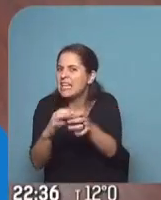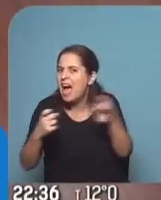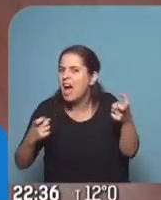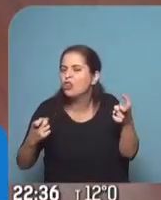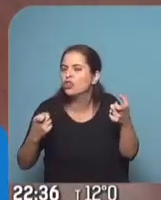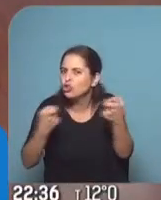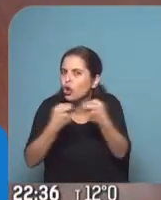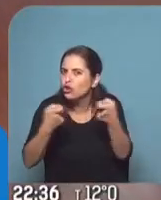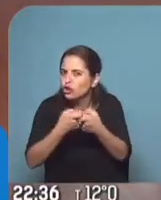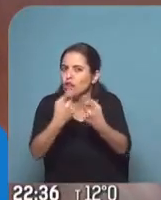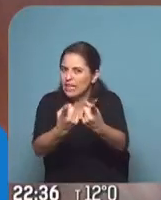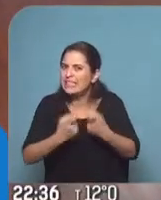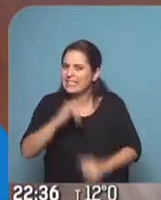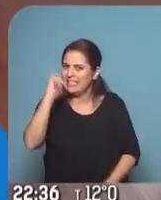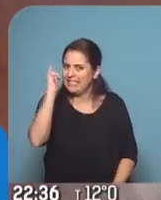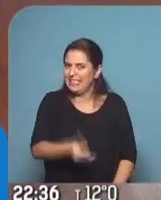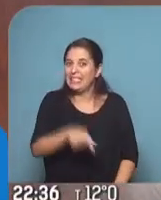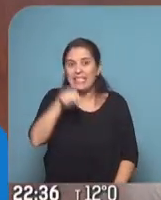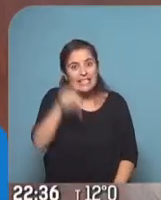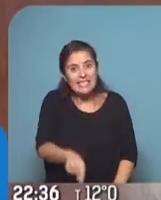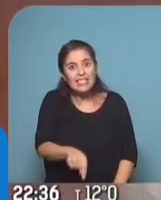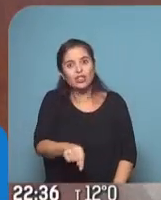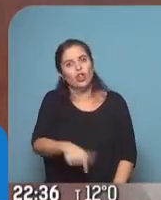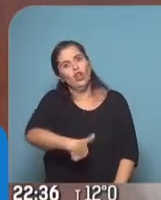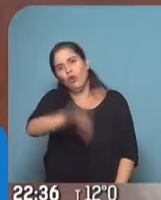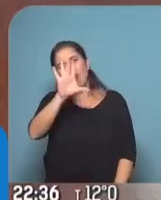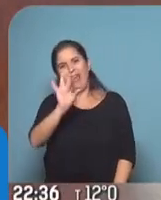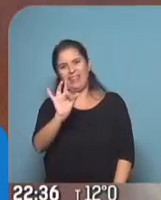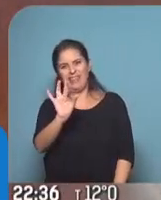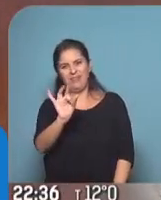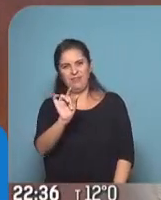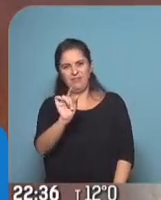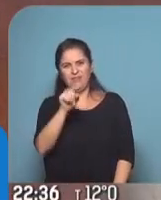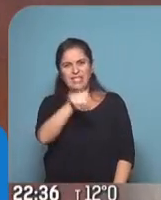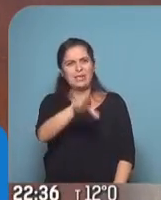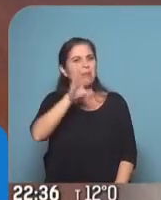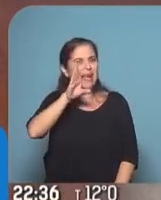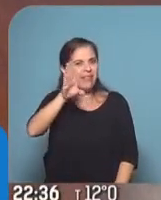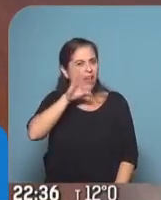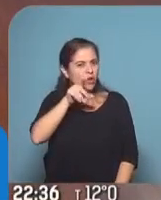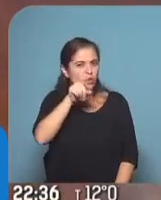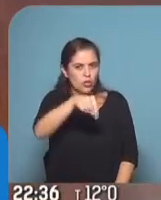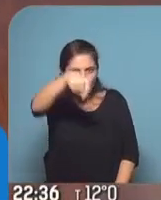es tal vez uno de los elementos más complejos para la política exterior norteamericana en la región.